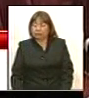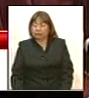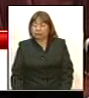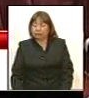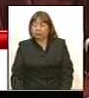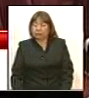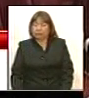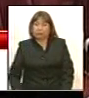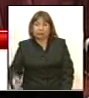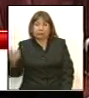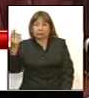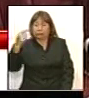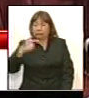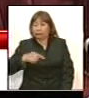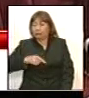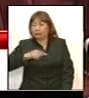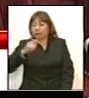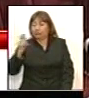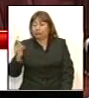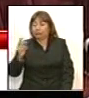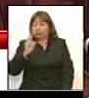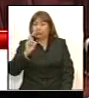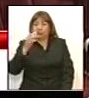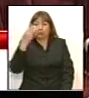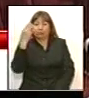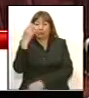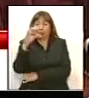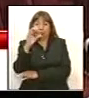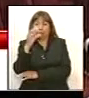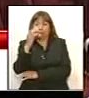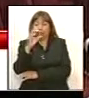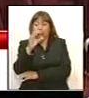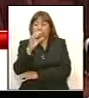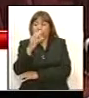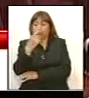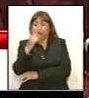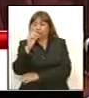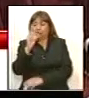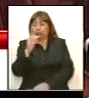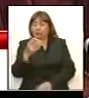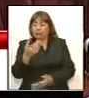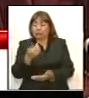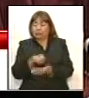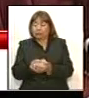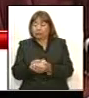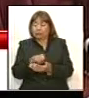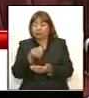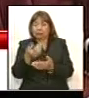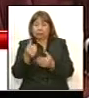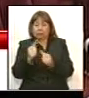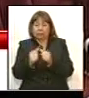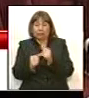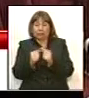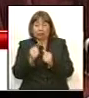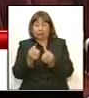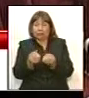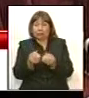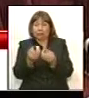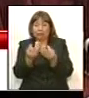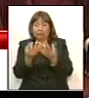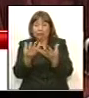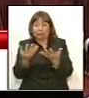o los pasantes. En Colombia superamos los 1.5 millones, pero si comparamos el número de migrantes en